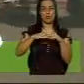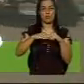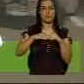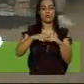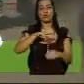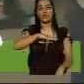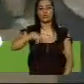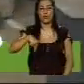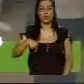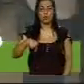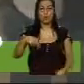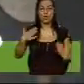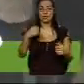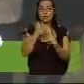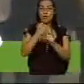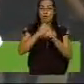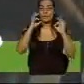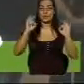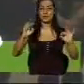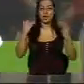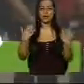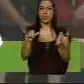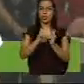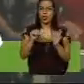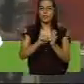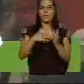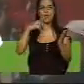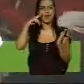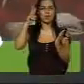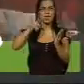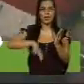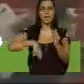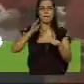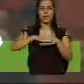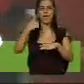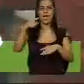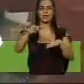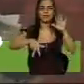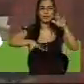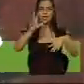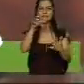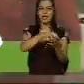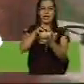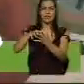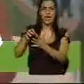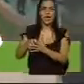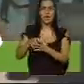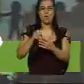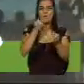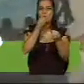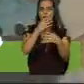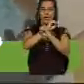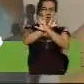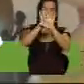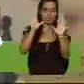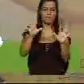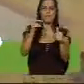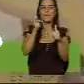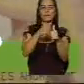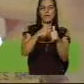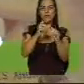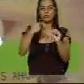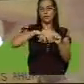estamos desarrollando este operativo en este momento? Lo voy a leer porque son tres estados y es mejor tener claro. Fíjate tú,